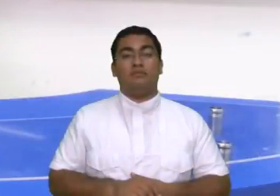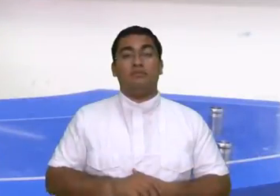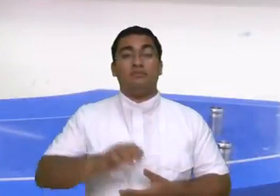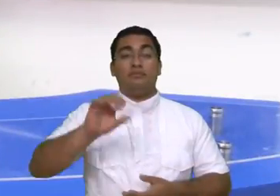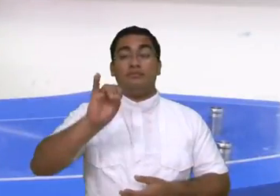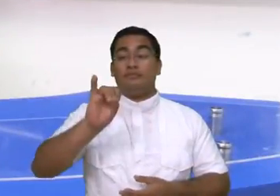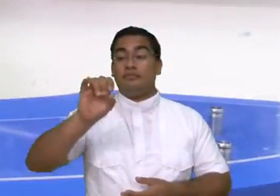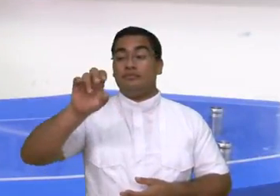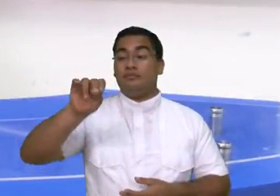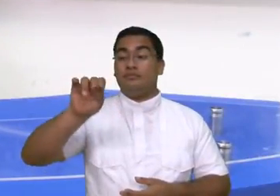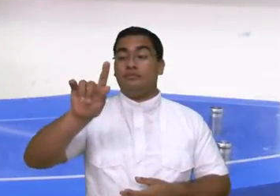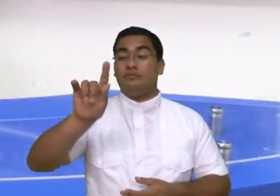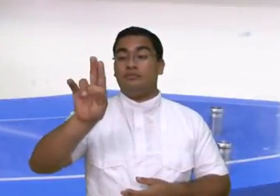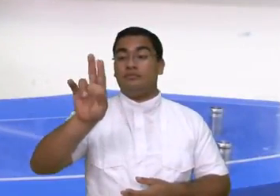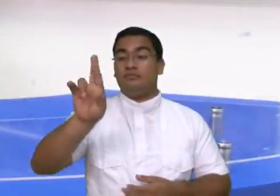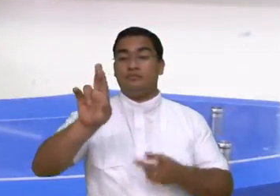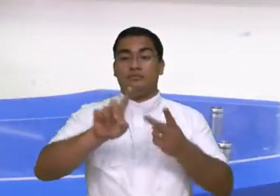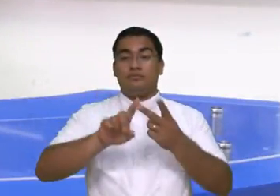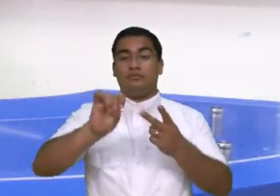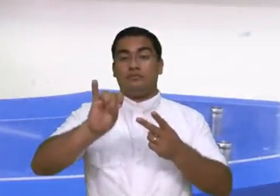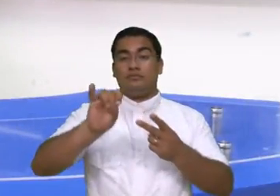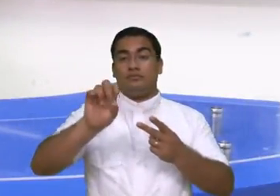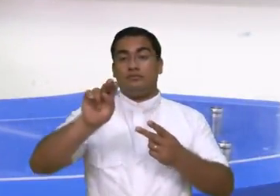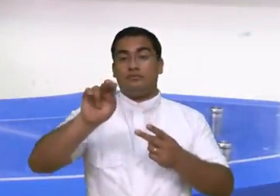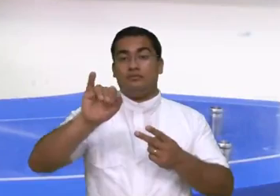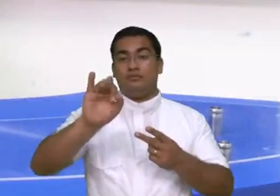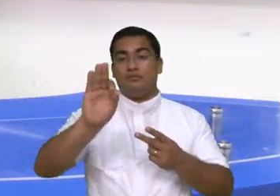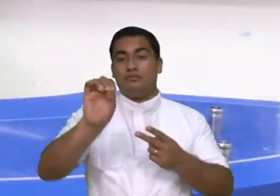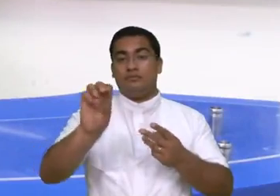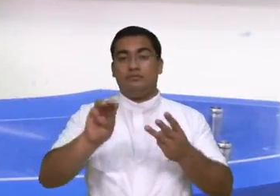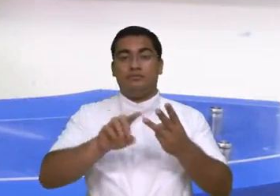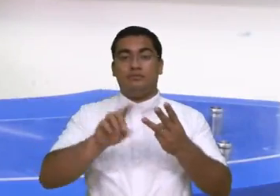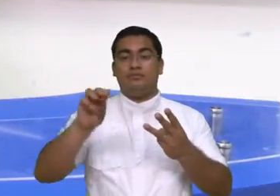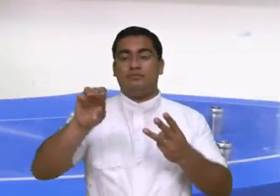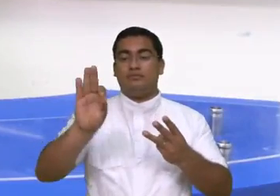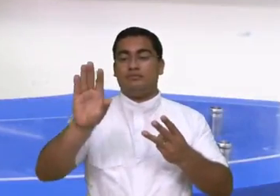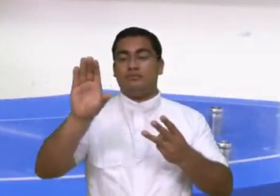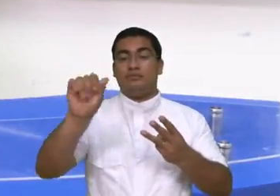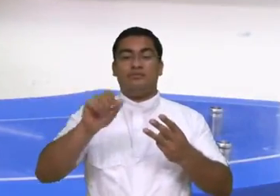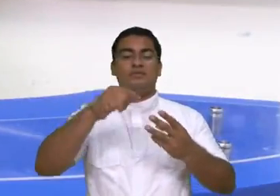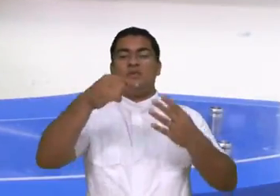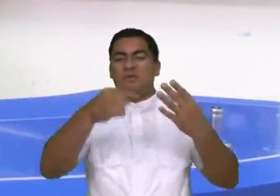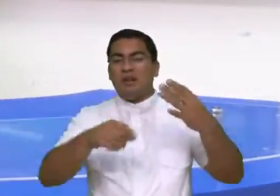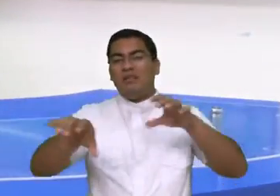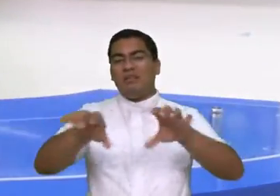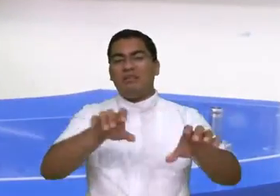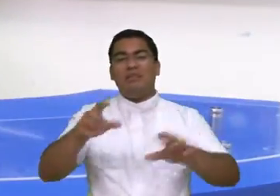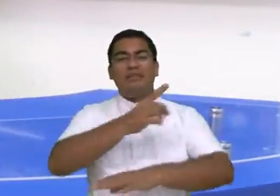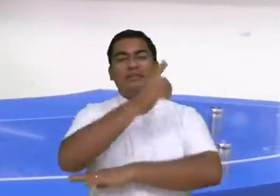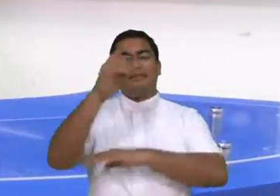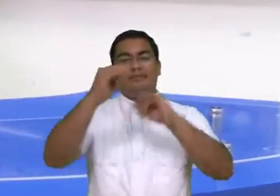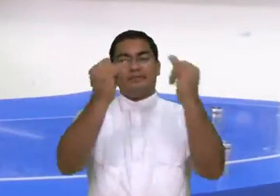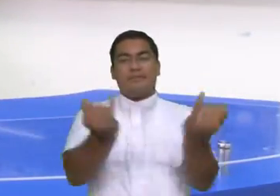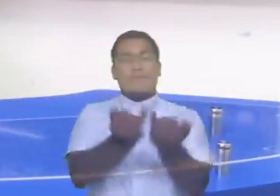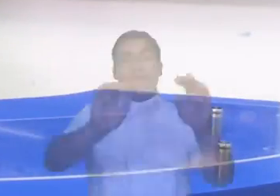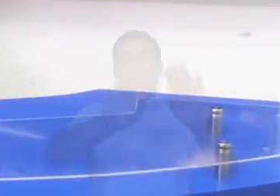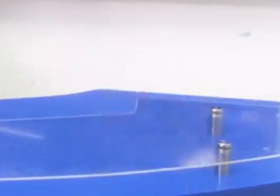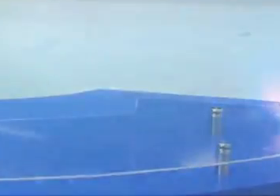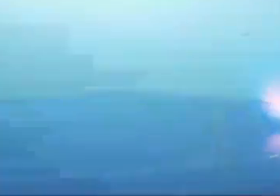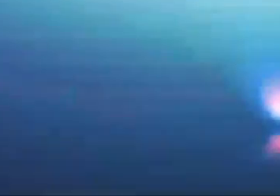INTUR, INIFON y MEFCA presentan un amplio repertorio de actividades para celebrar el Día Internacional de la Mujer.